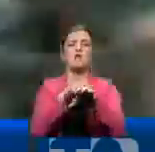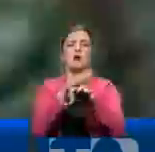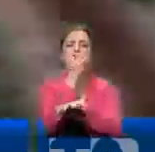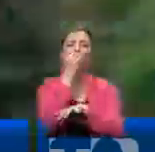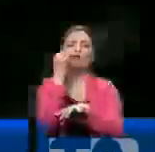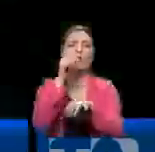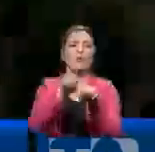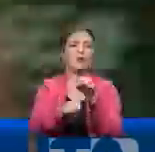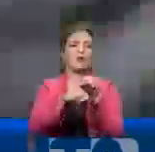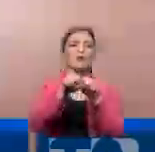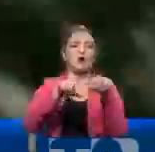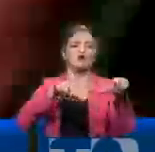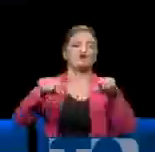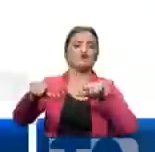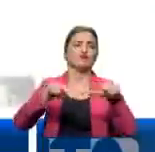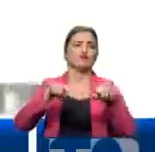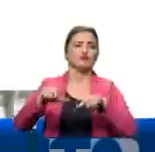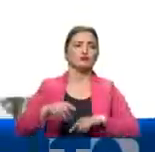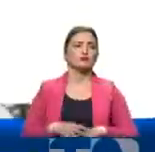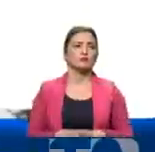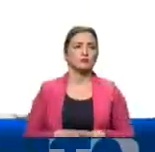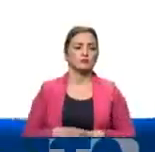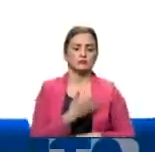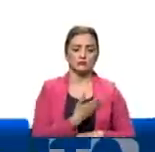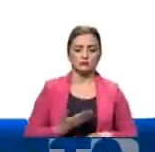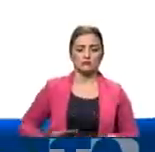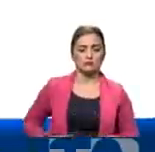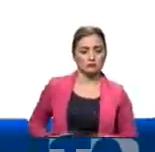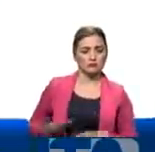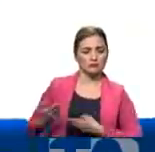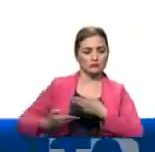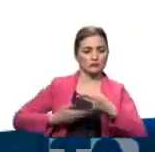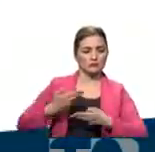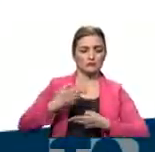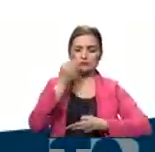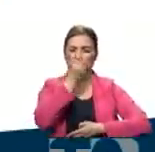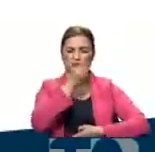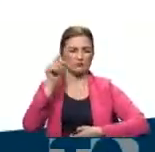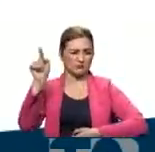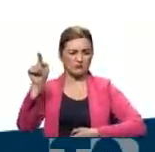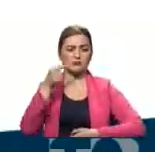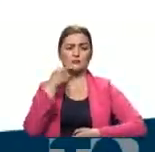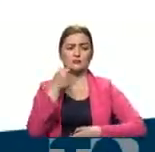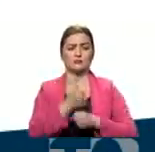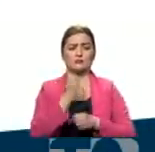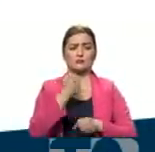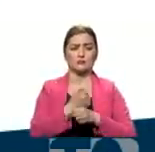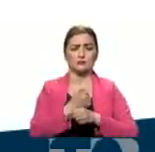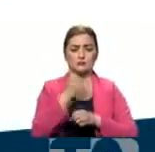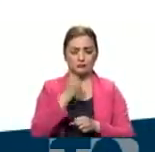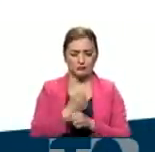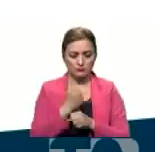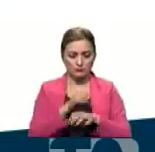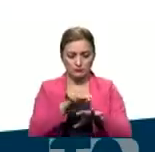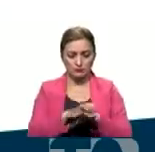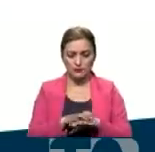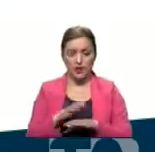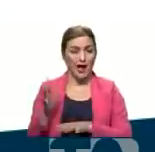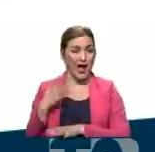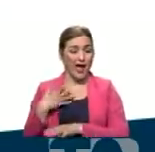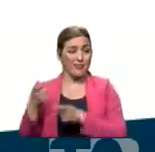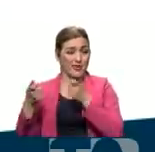Allí destruyeron las instalaciones y, como manifestó el presidente de Expo Flores, trabajadores florícolas fueron secuestrados por dirigentes de la